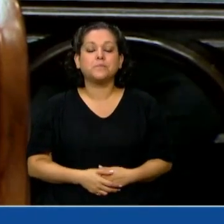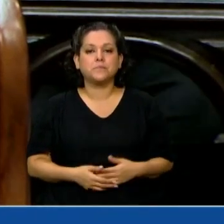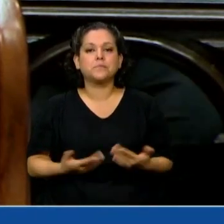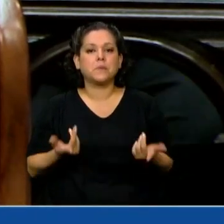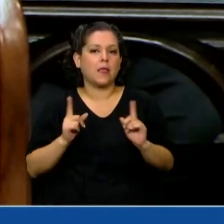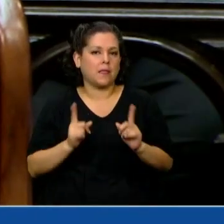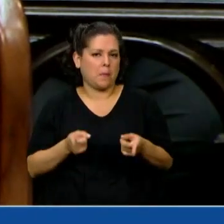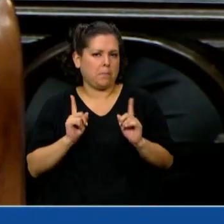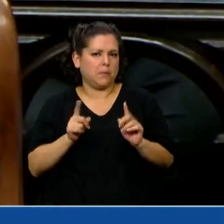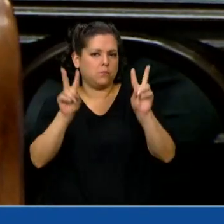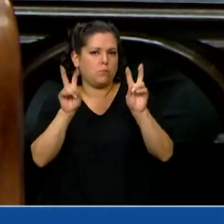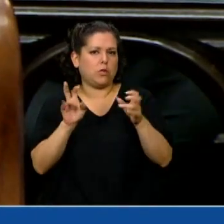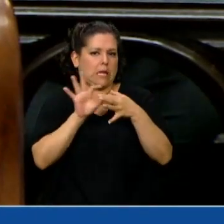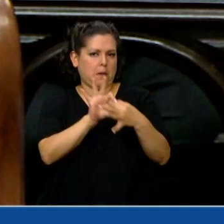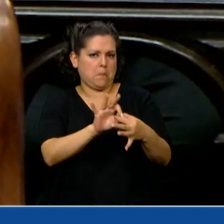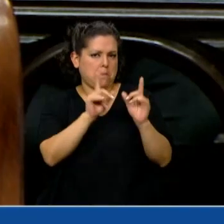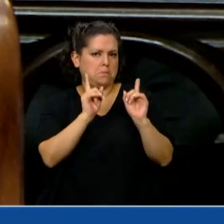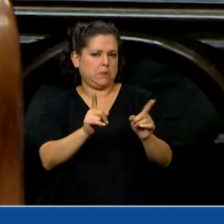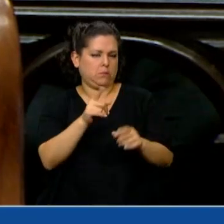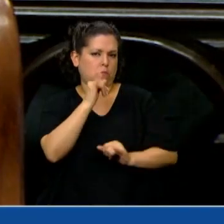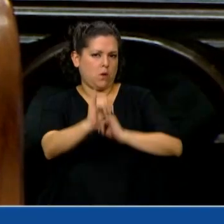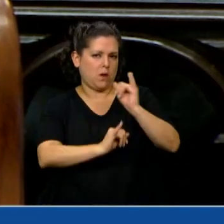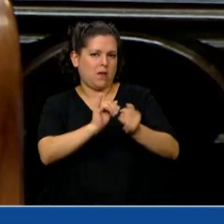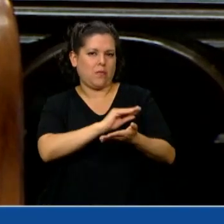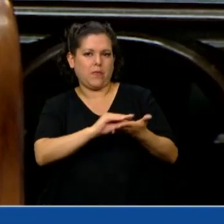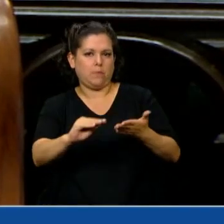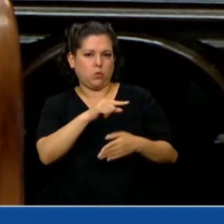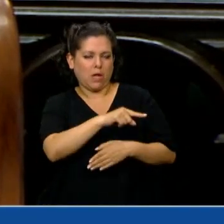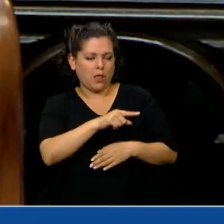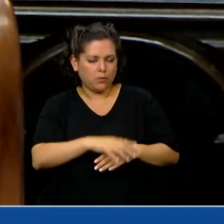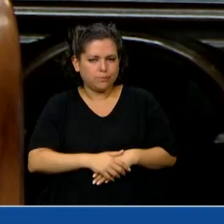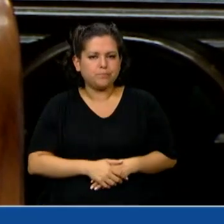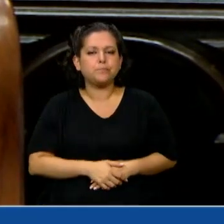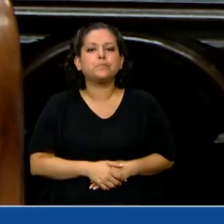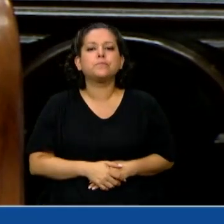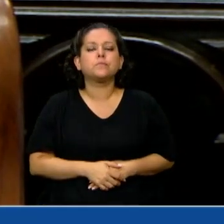También vinculado a esta cuestión específica que acaba de plantear el diputado preopinante.